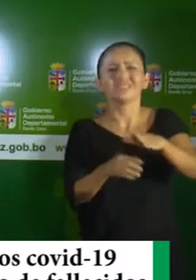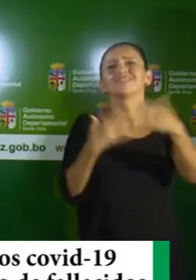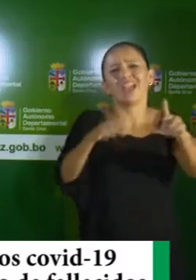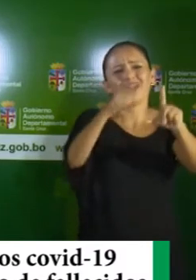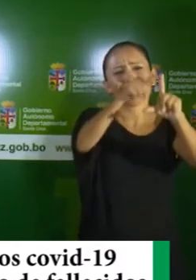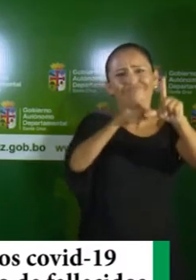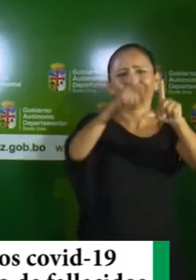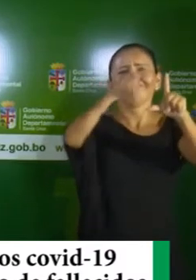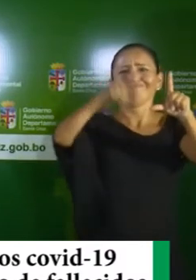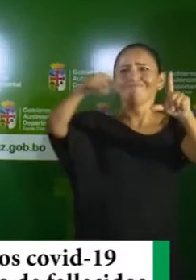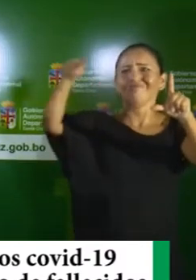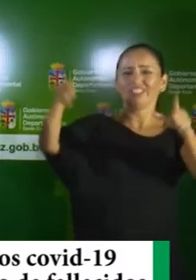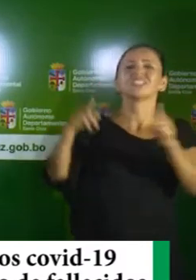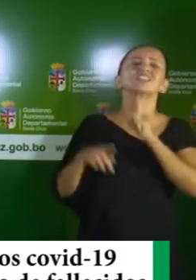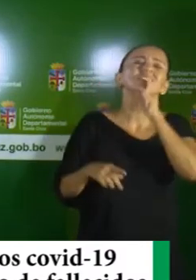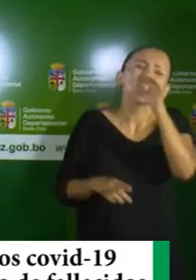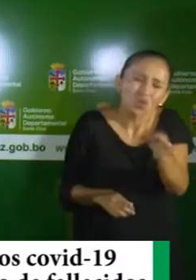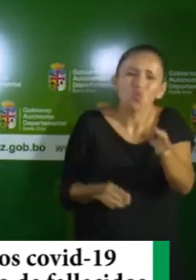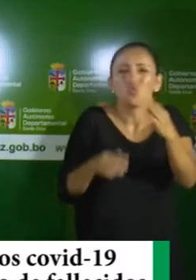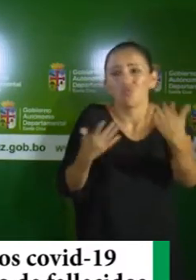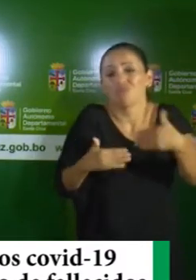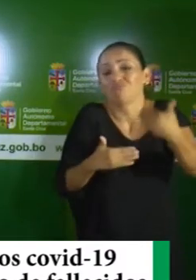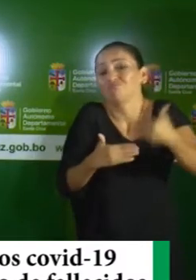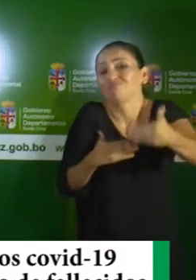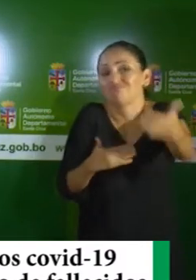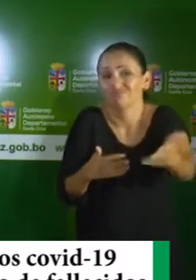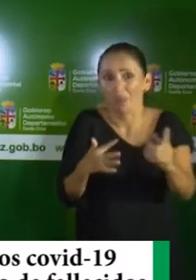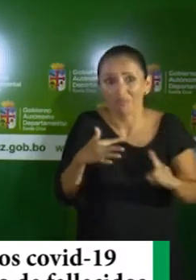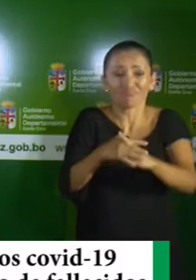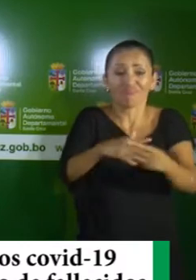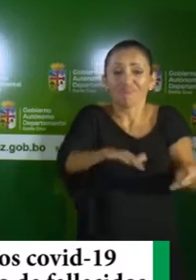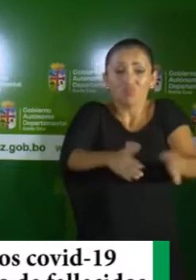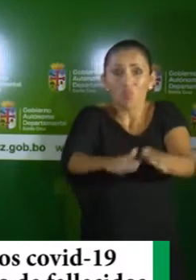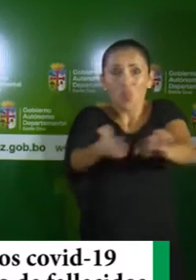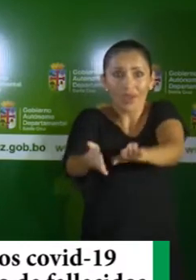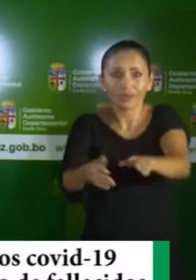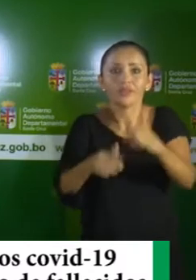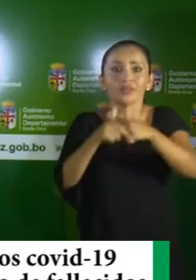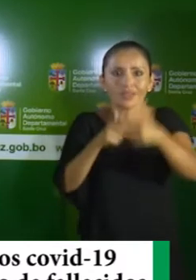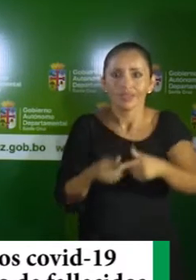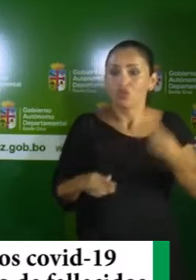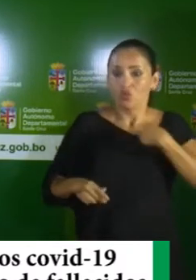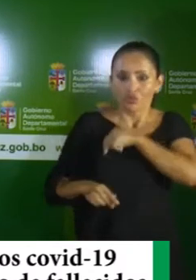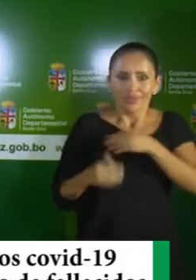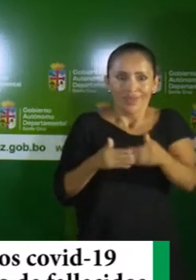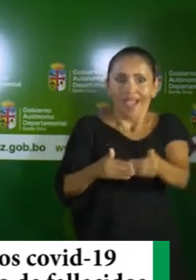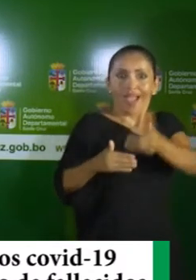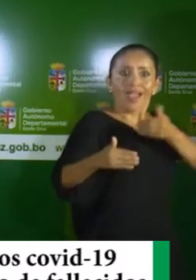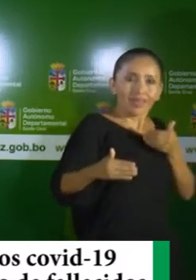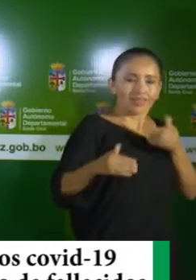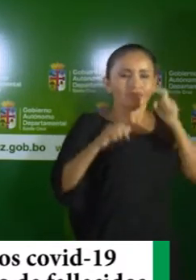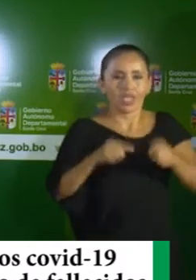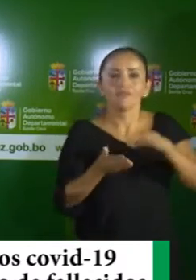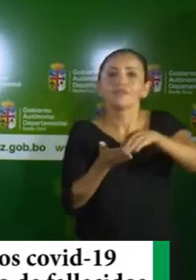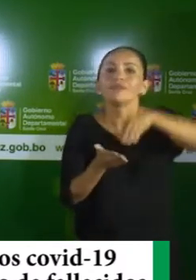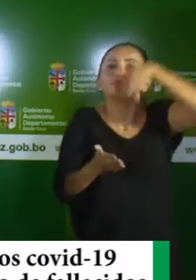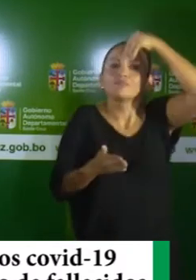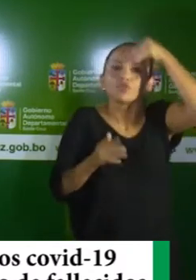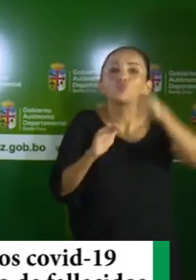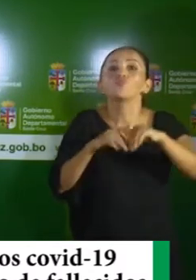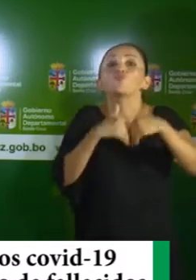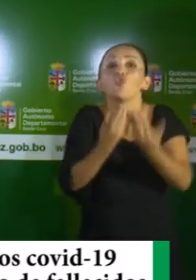¿no es cierto?, seguramente los vamos a tener en algún momento de esta epidemia, pues evidentemente debamos ya considerar la situación